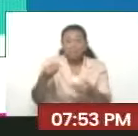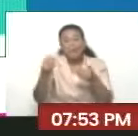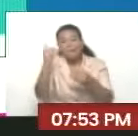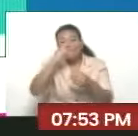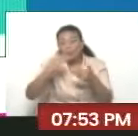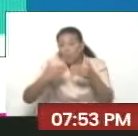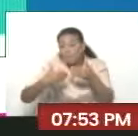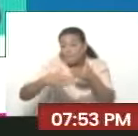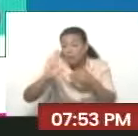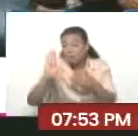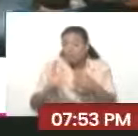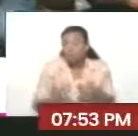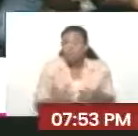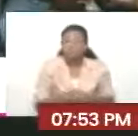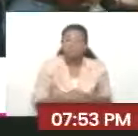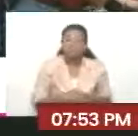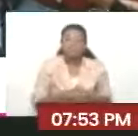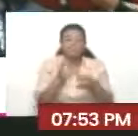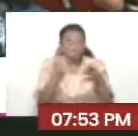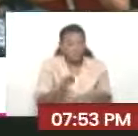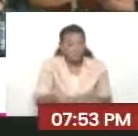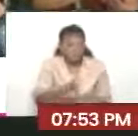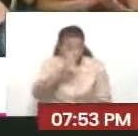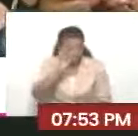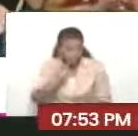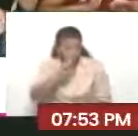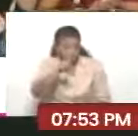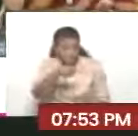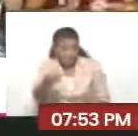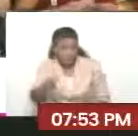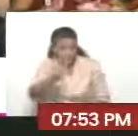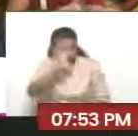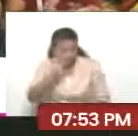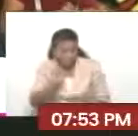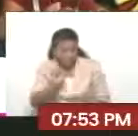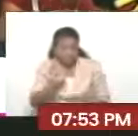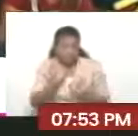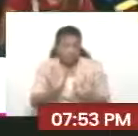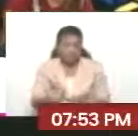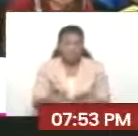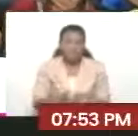y más. ¿Entendido?